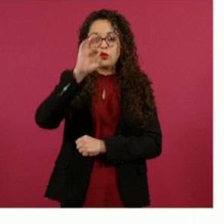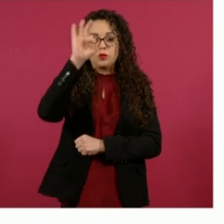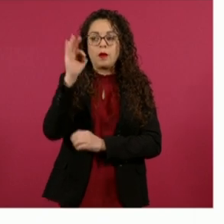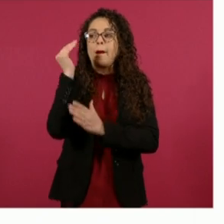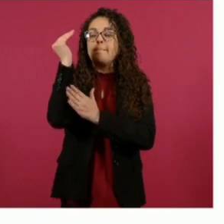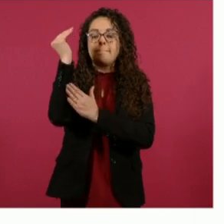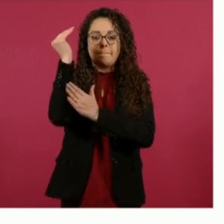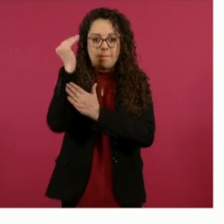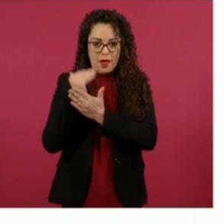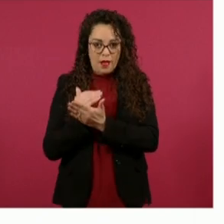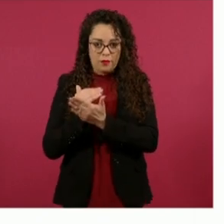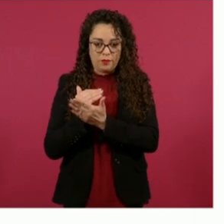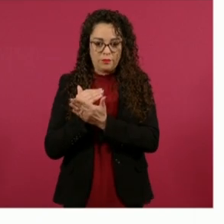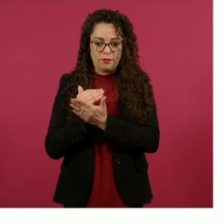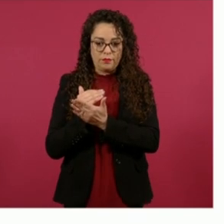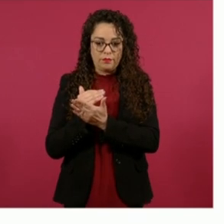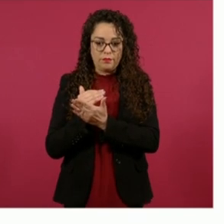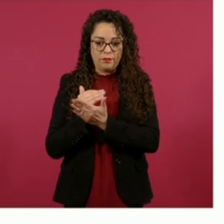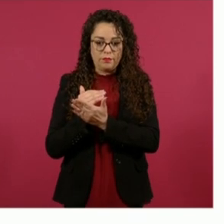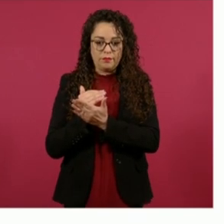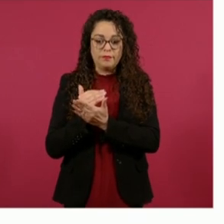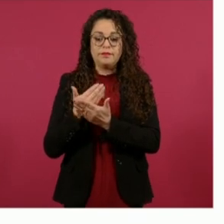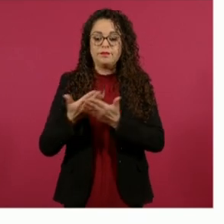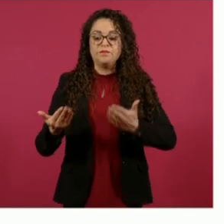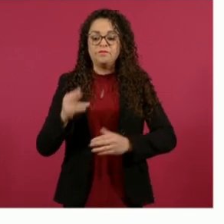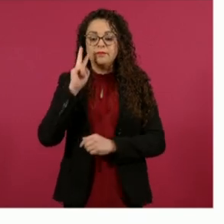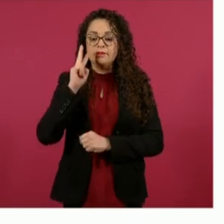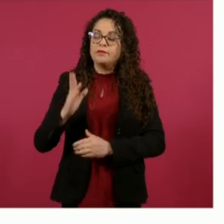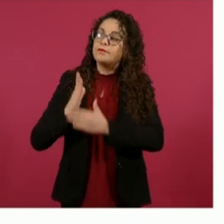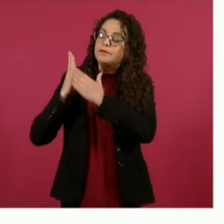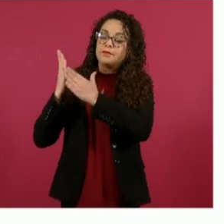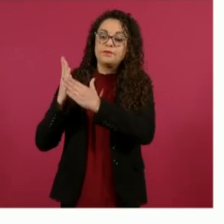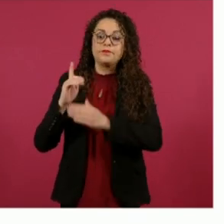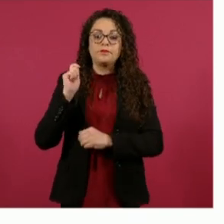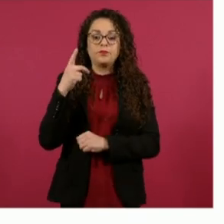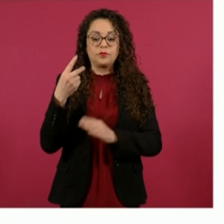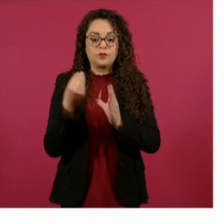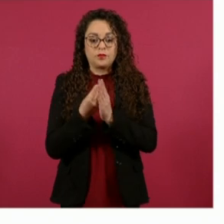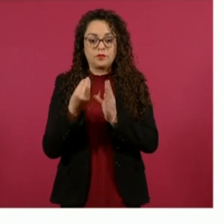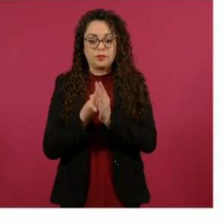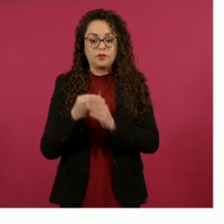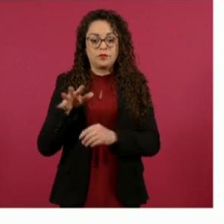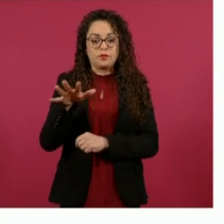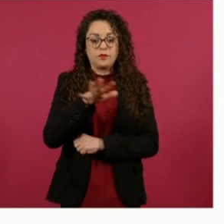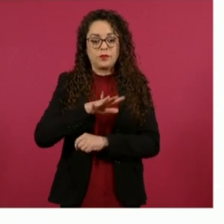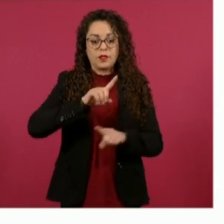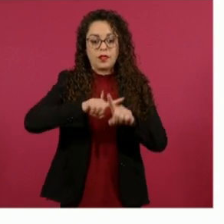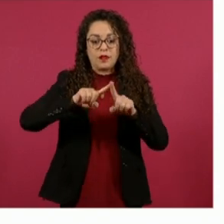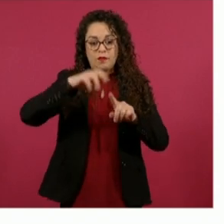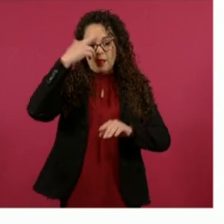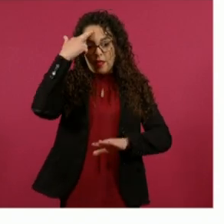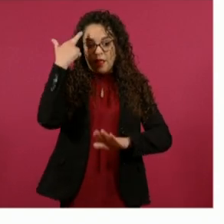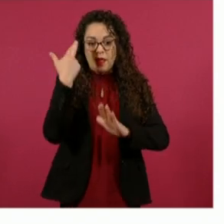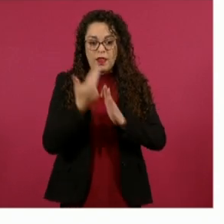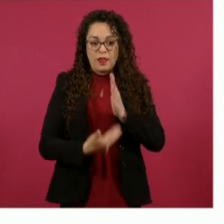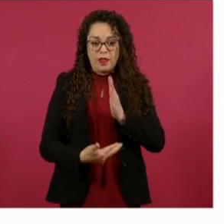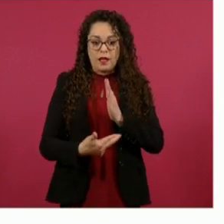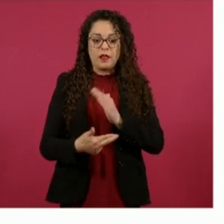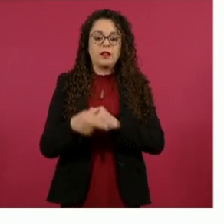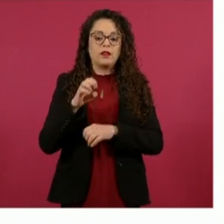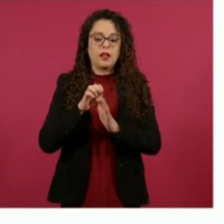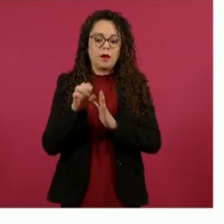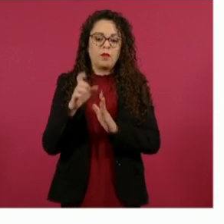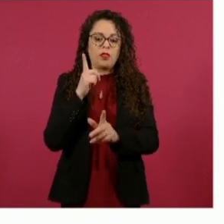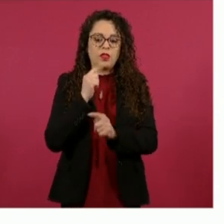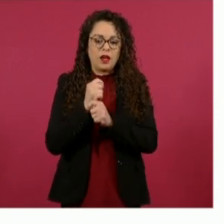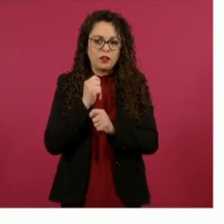18.2%. Adelante. En relación con los delitos del fuero común, la mayoría de los